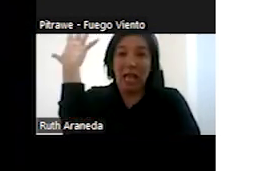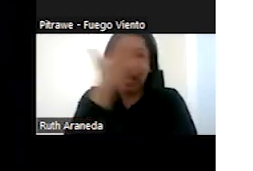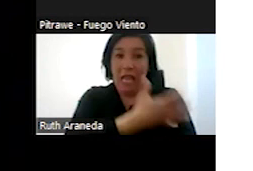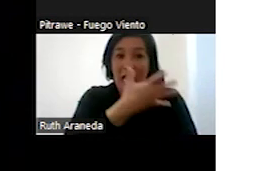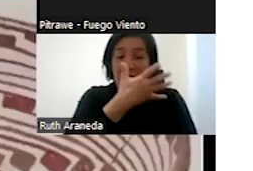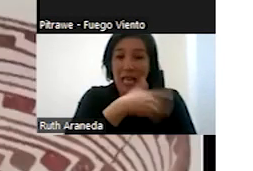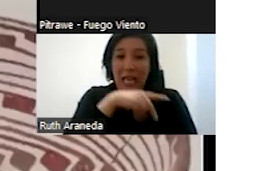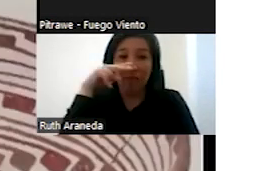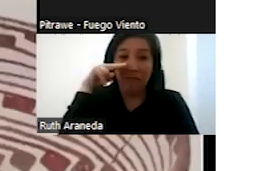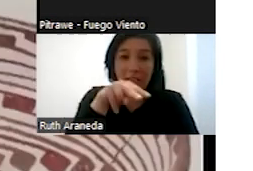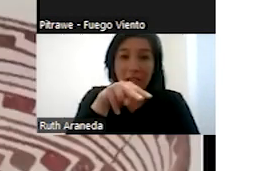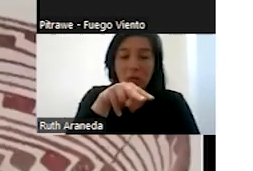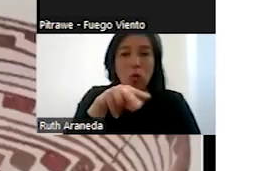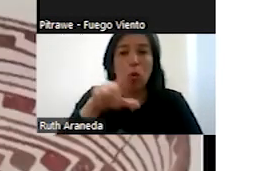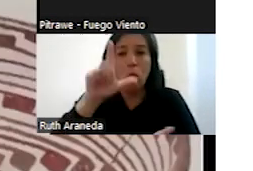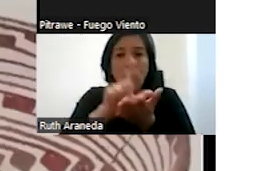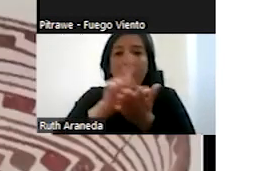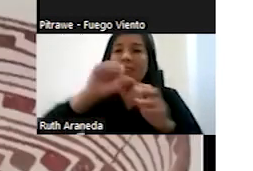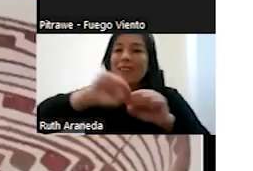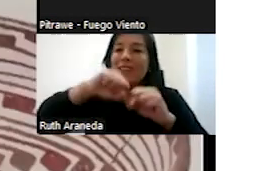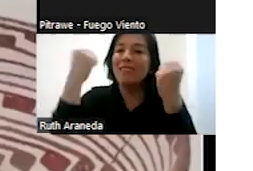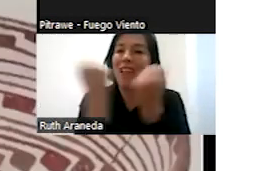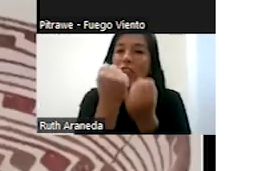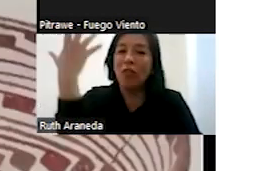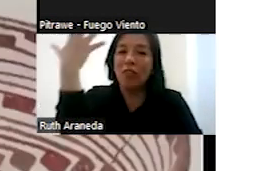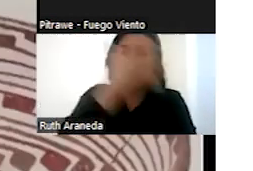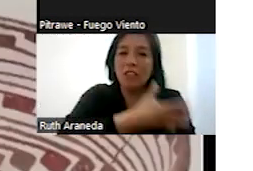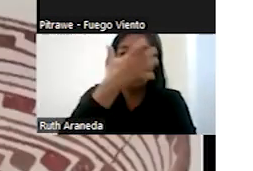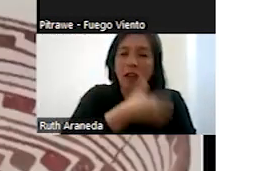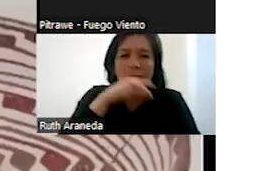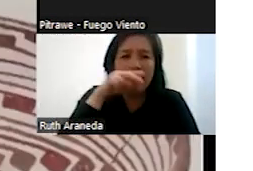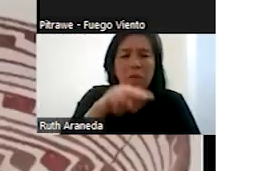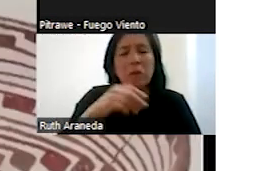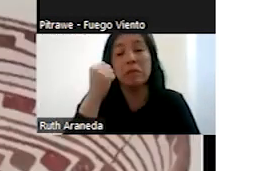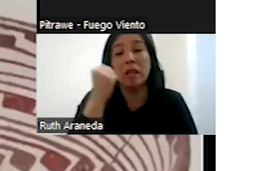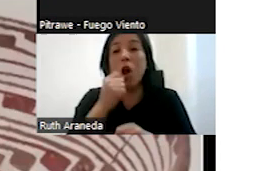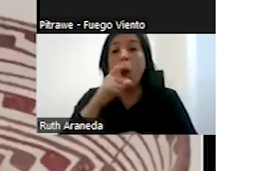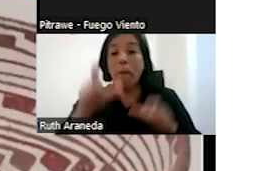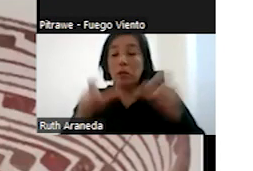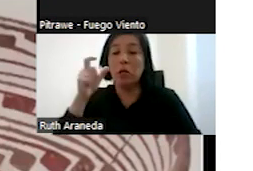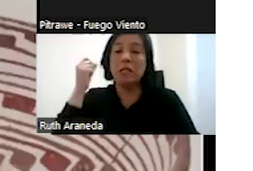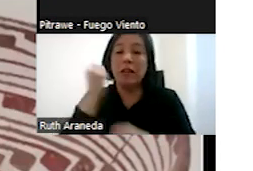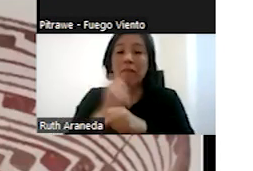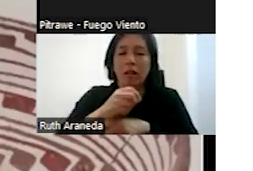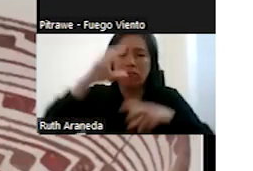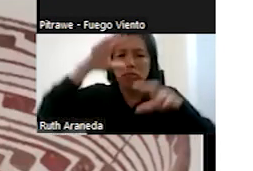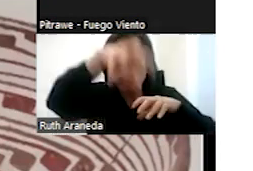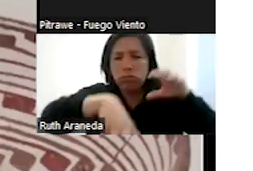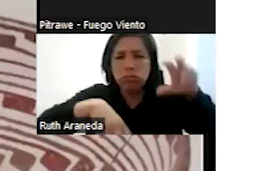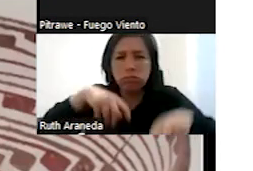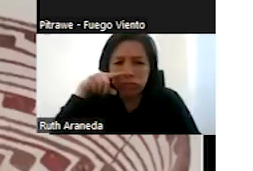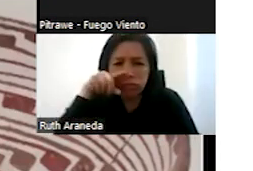muy rápidamente, un sitio increíble en el estado de Quillota, con un pequeño detalle. Empiezan a aparecer sobre lo Aconcagua la mezcla con el